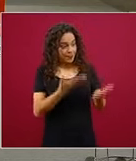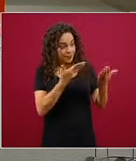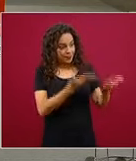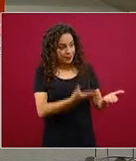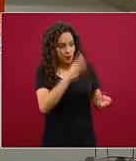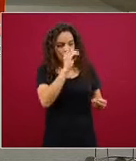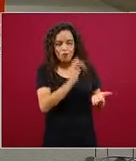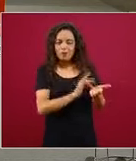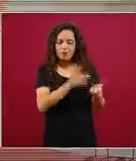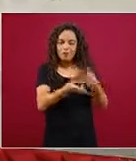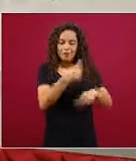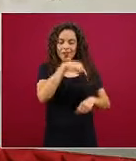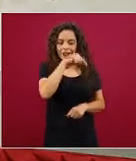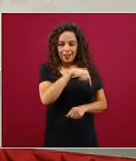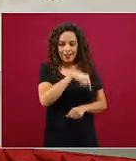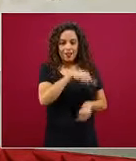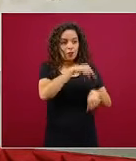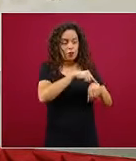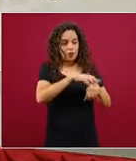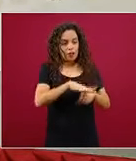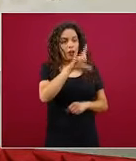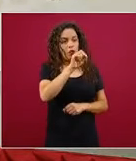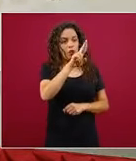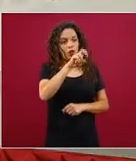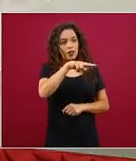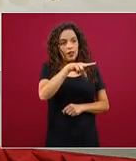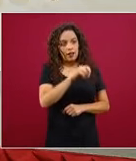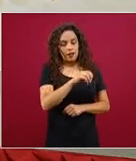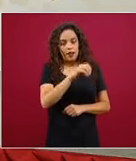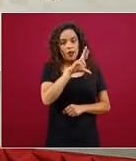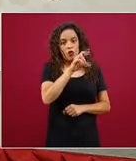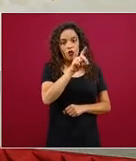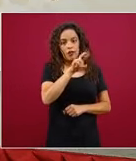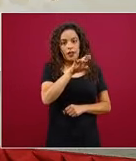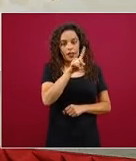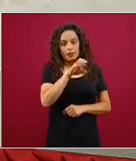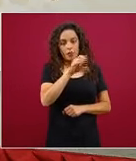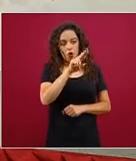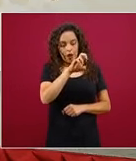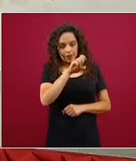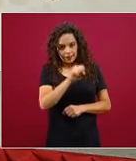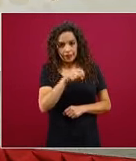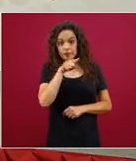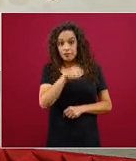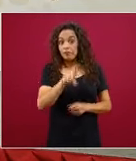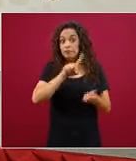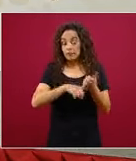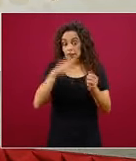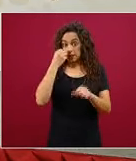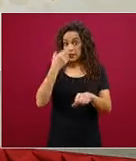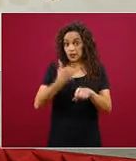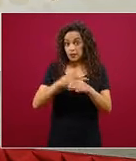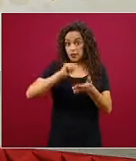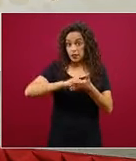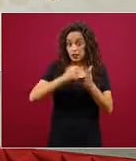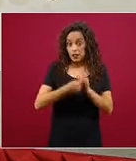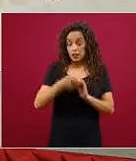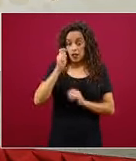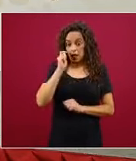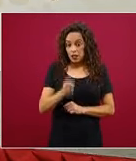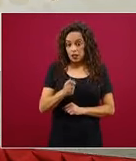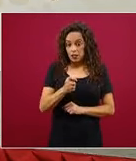doctora Lorena Rodríguez Bores Ramírez. Ella es la secretaria técnica del Consejo Nacional